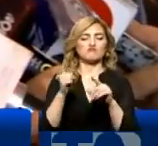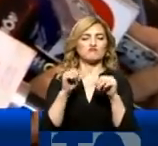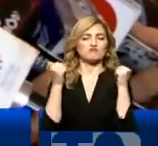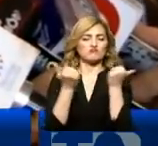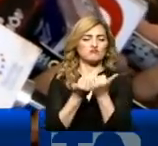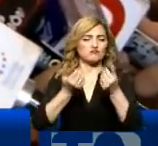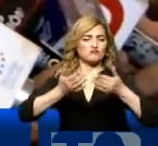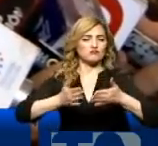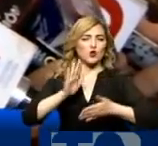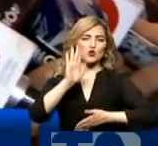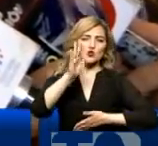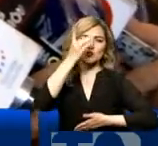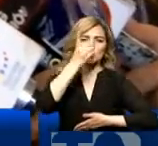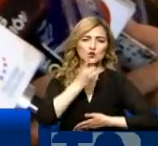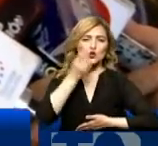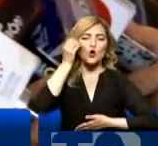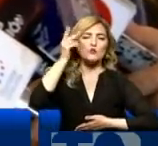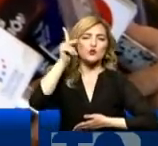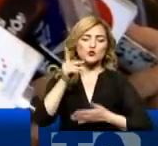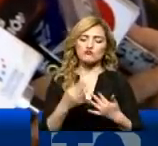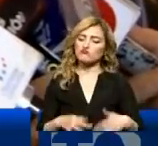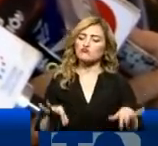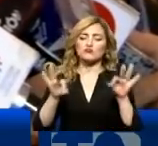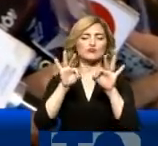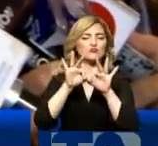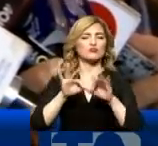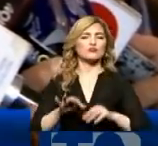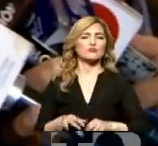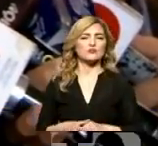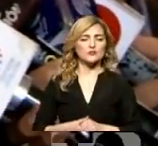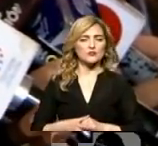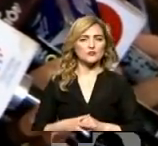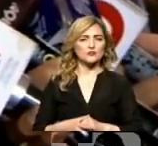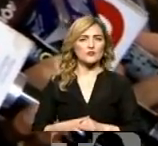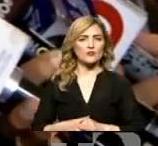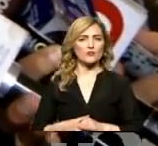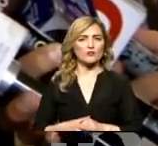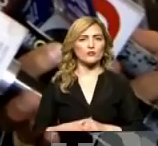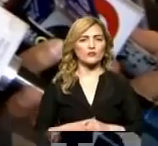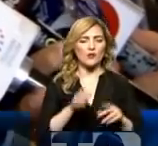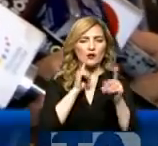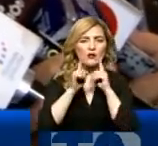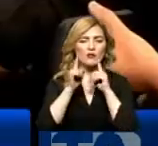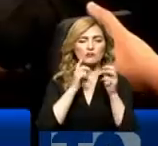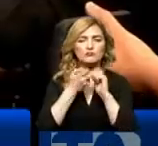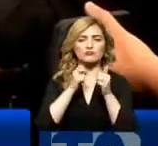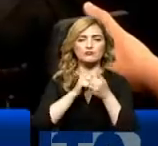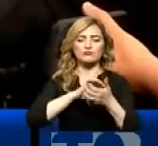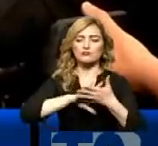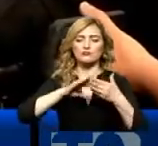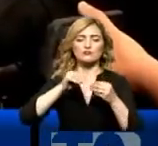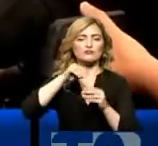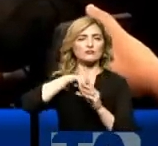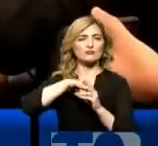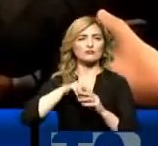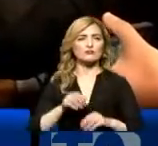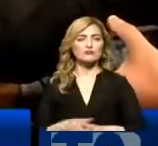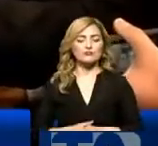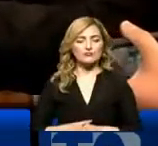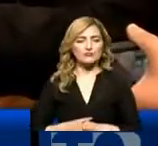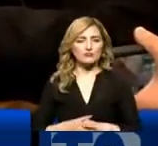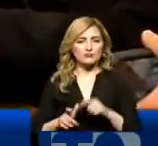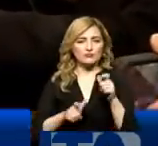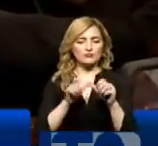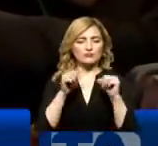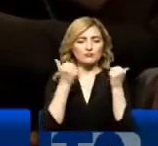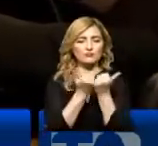asambleístas. Sus posiciones, sus criterios son muy válidas y tratar de que esto permita siempre con el diálogo resolver los problemas internos. Se dice que serían